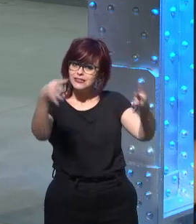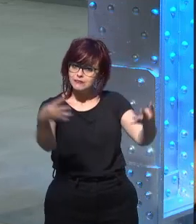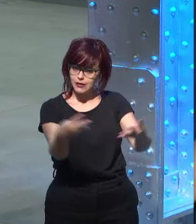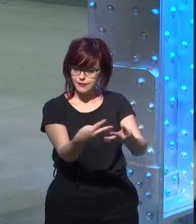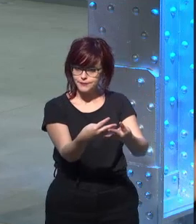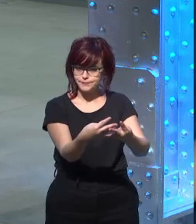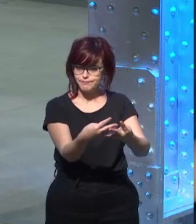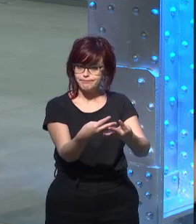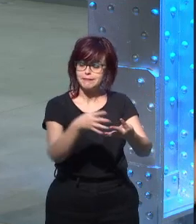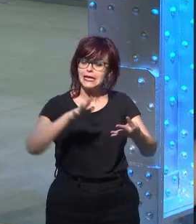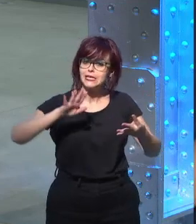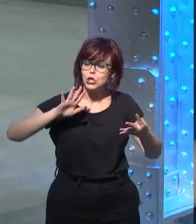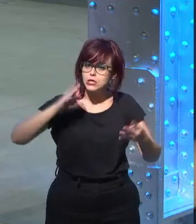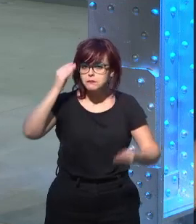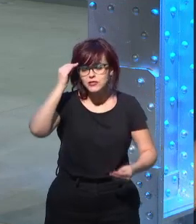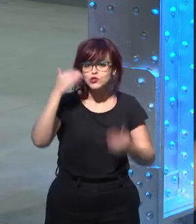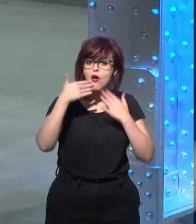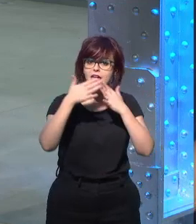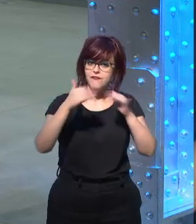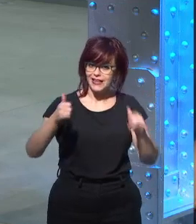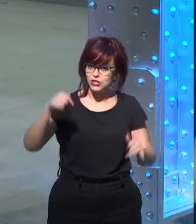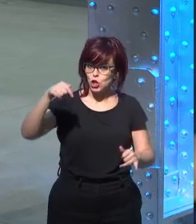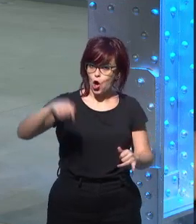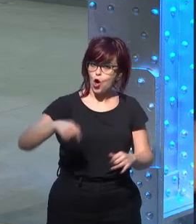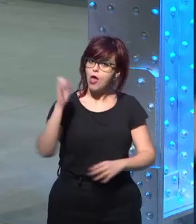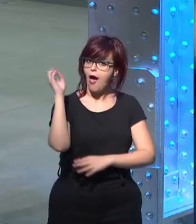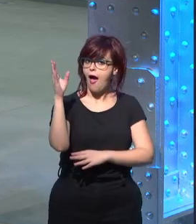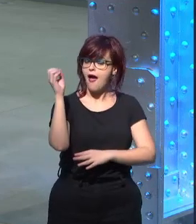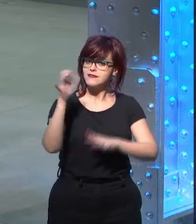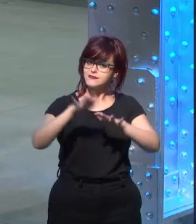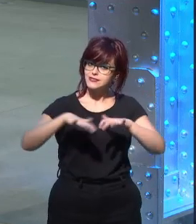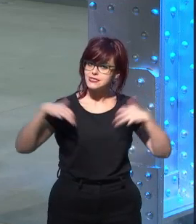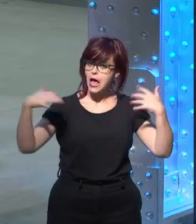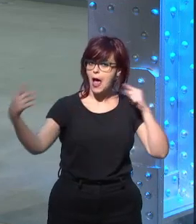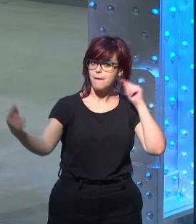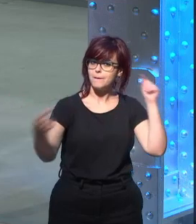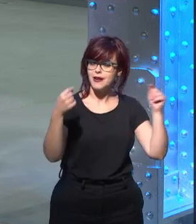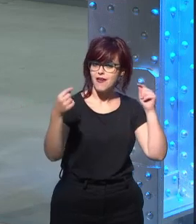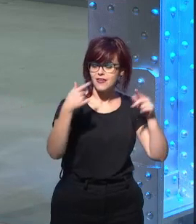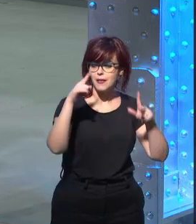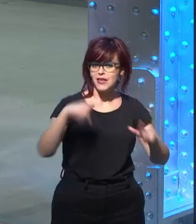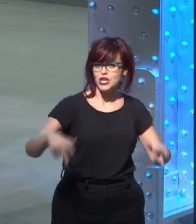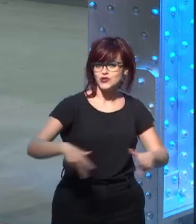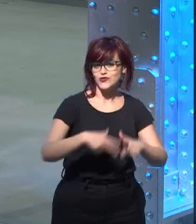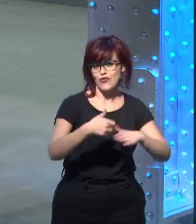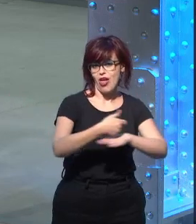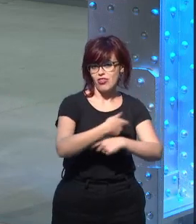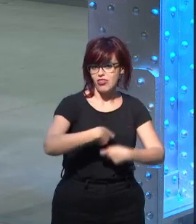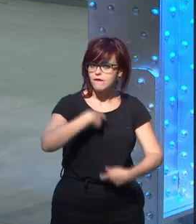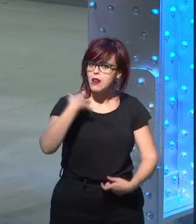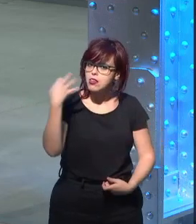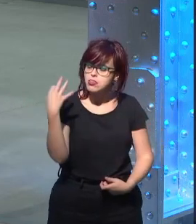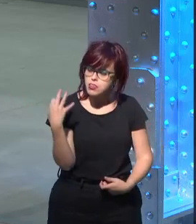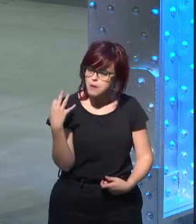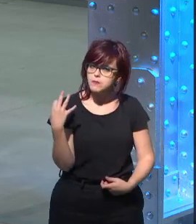sentido creo que este evento y esta asamblea y la sociedad civil deben abogar para que